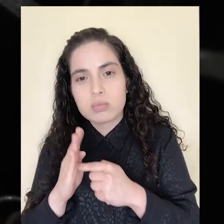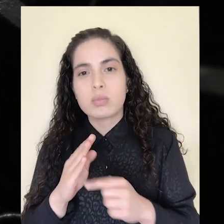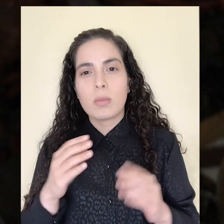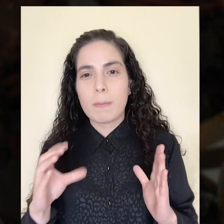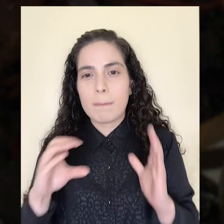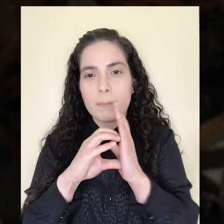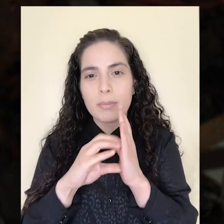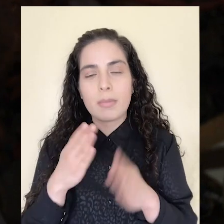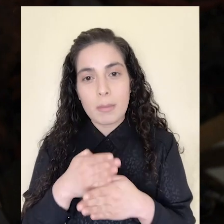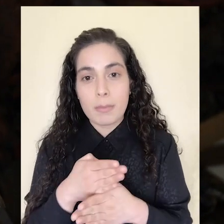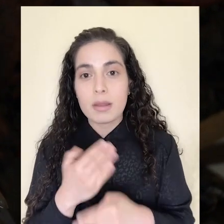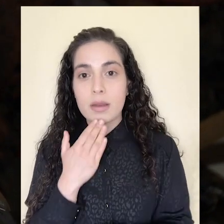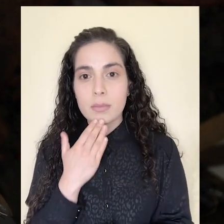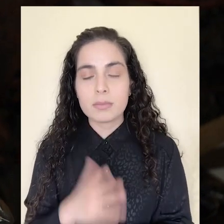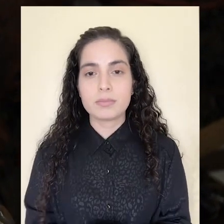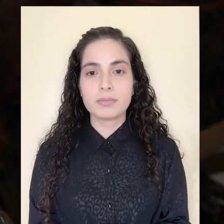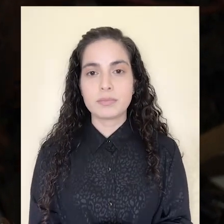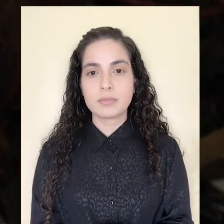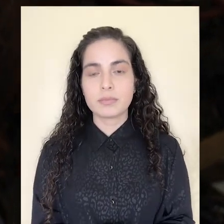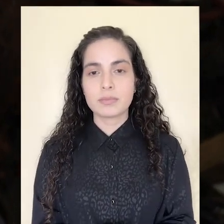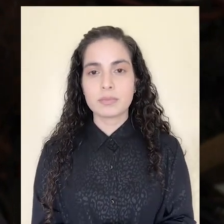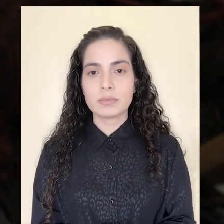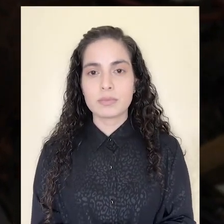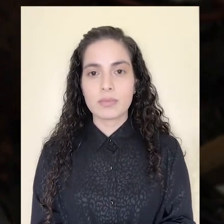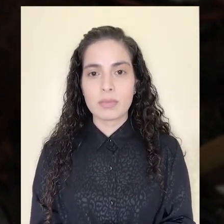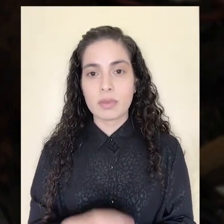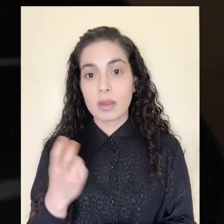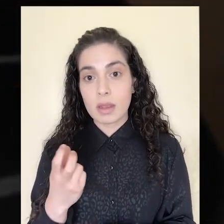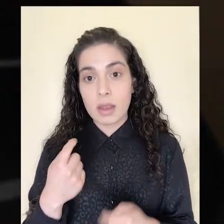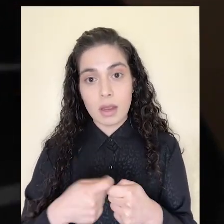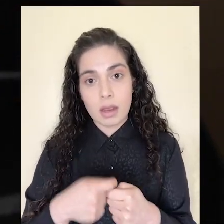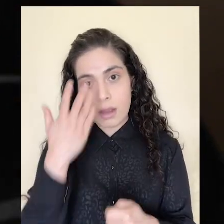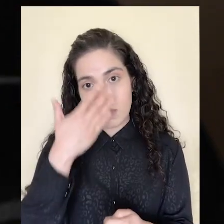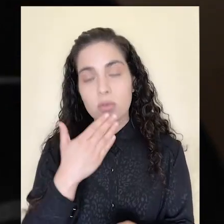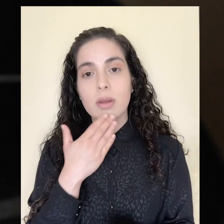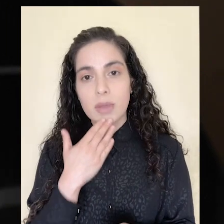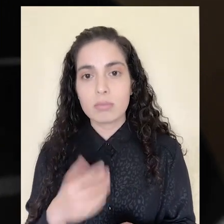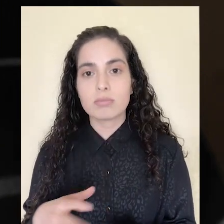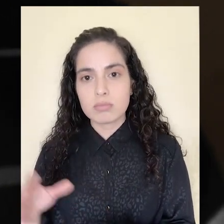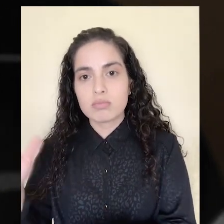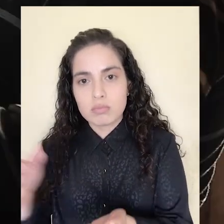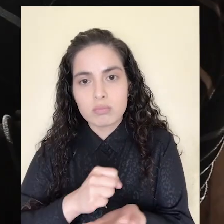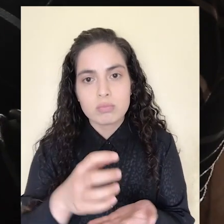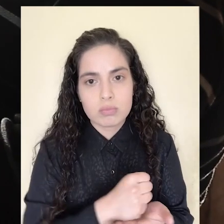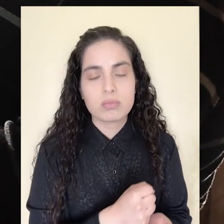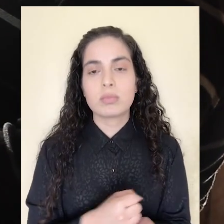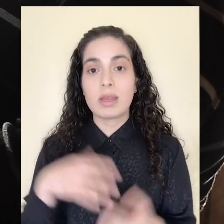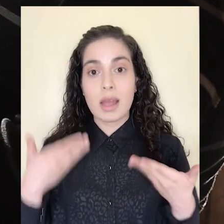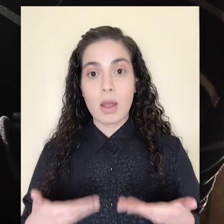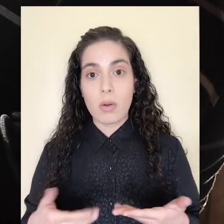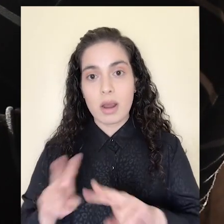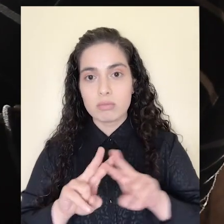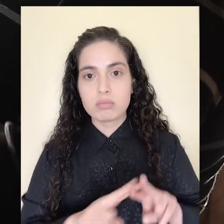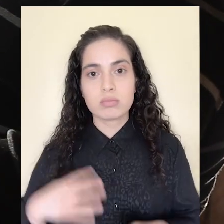tarugo. También después de la madera me tuve una incursión poca en carbón de piedra. Y ahí estamos ahora rescatando ahora